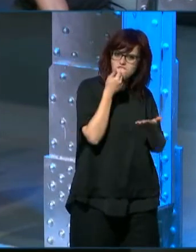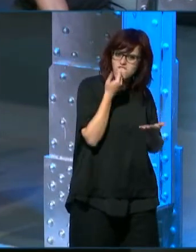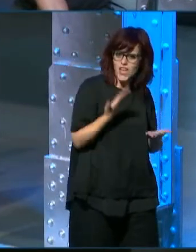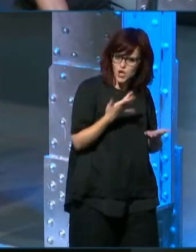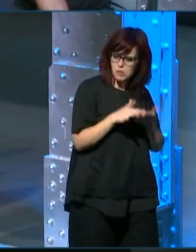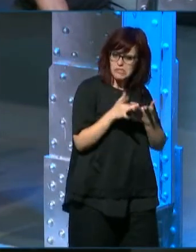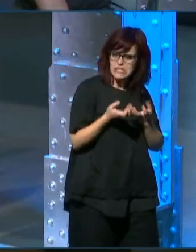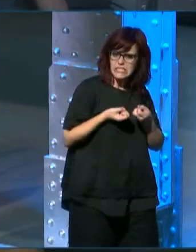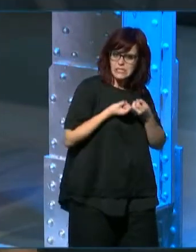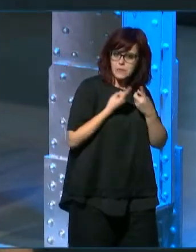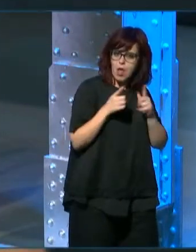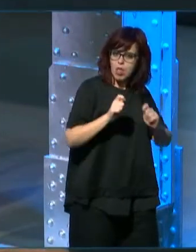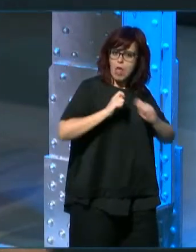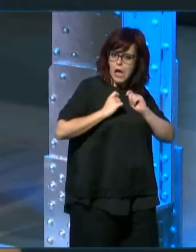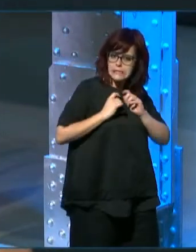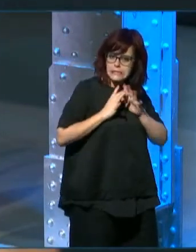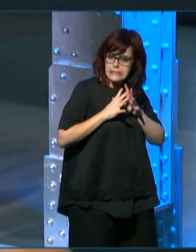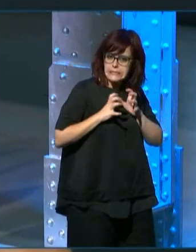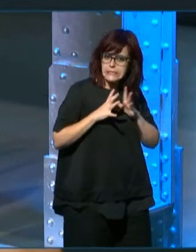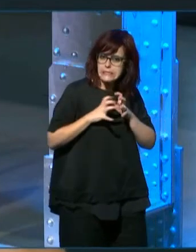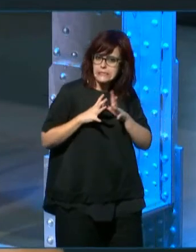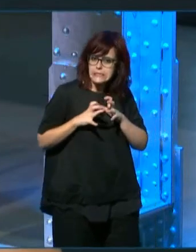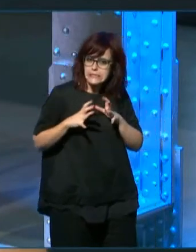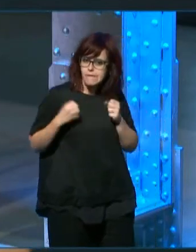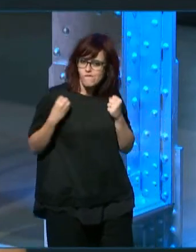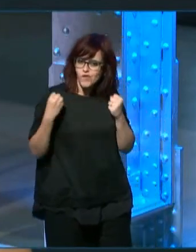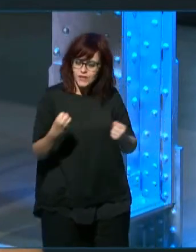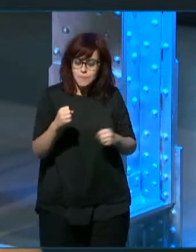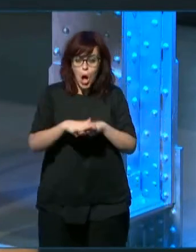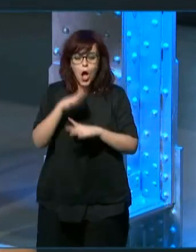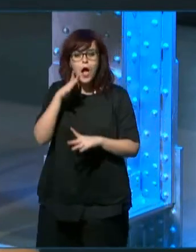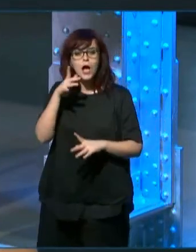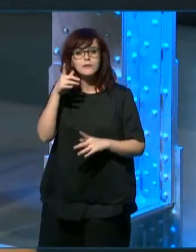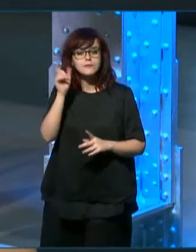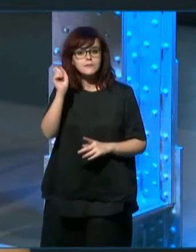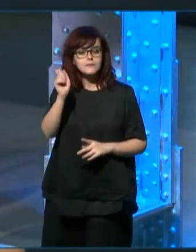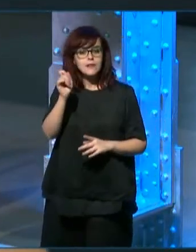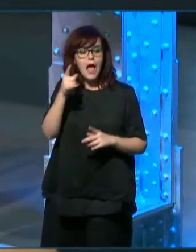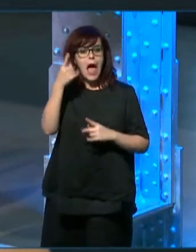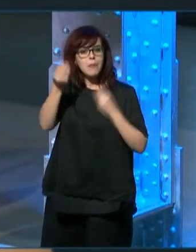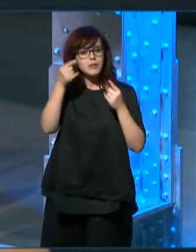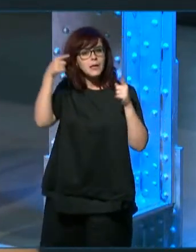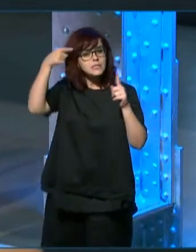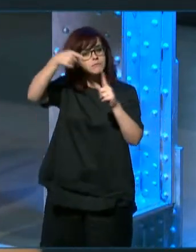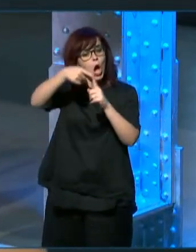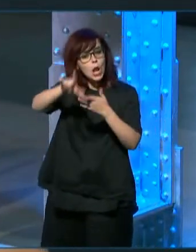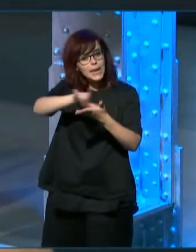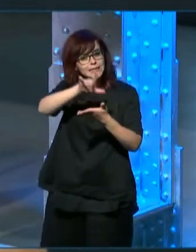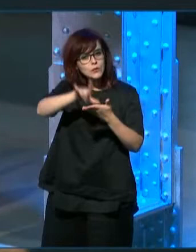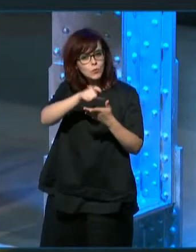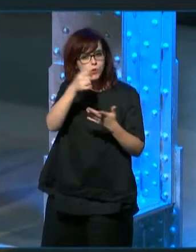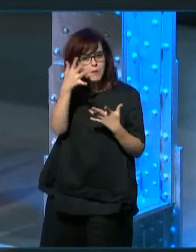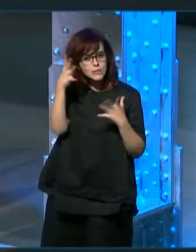mucha energía. Entonces, cuando nos ponemos a pensar un poco sobre la literatura, somos un poco crepusculares, ¿no? Somos más melancólicos